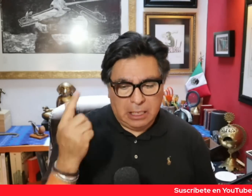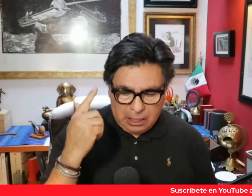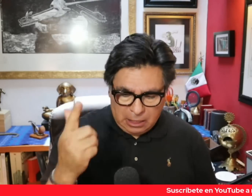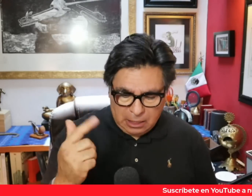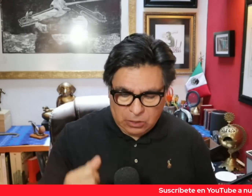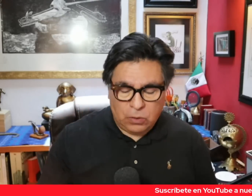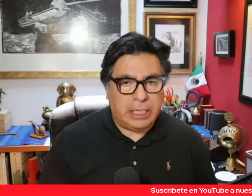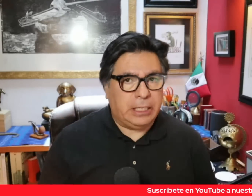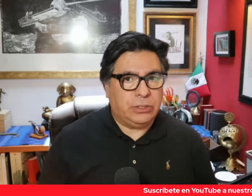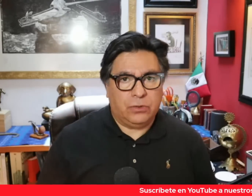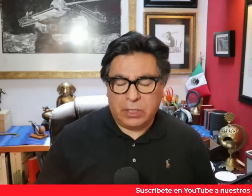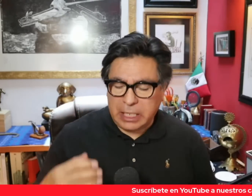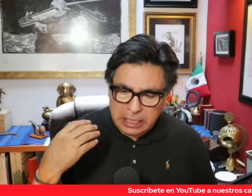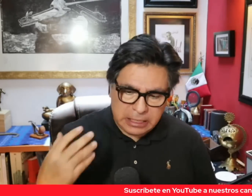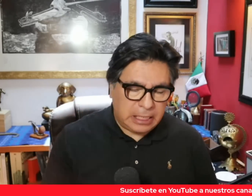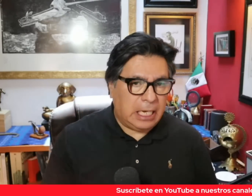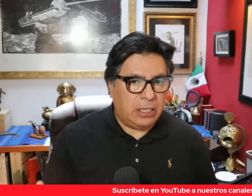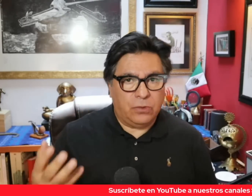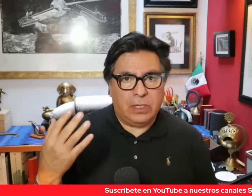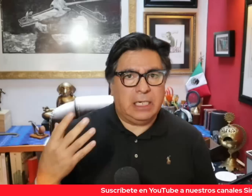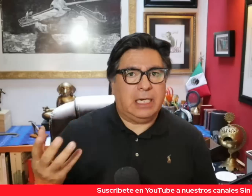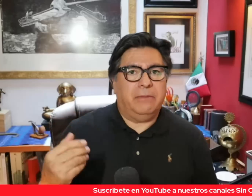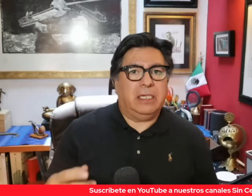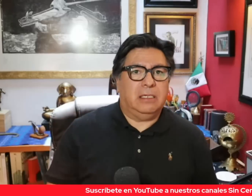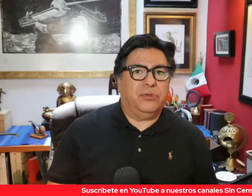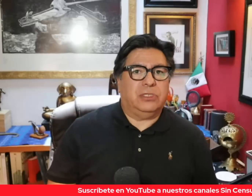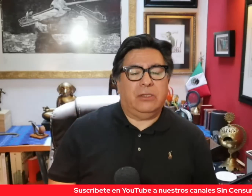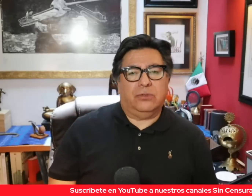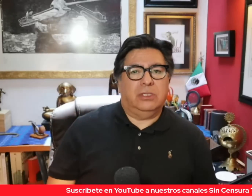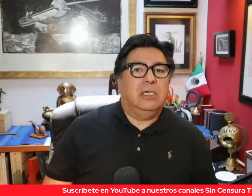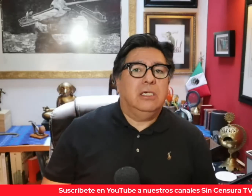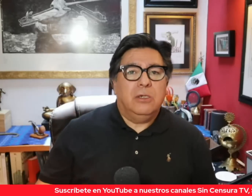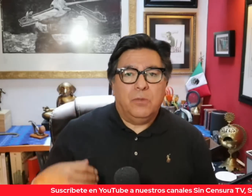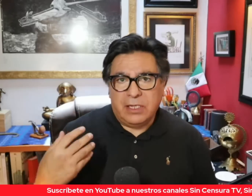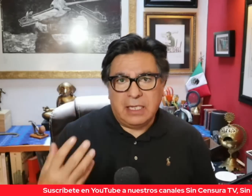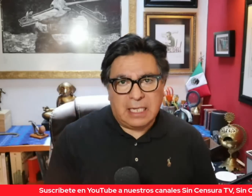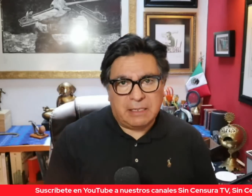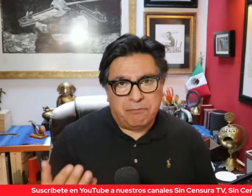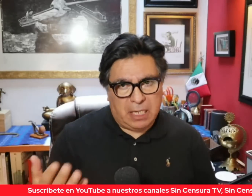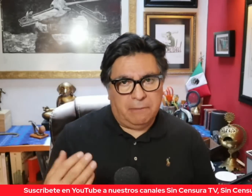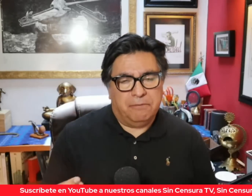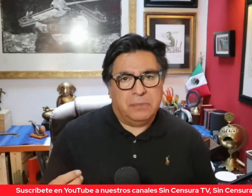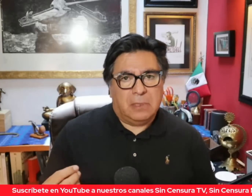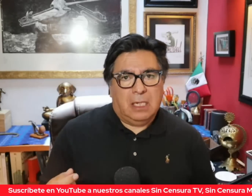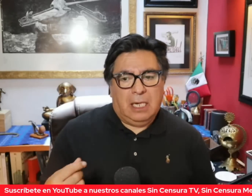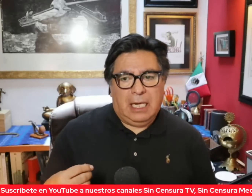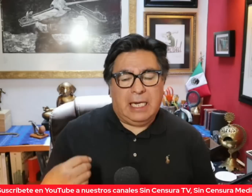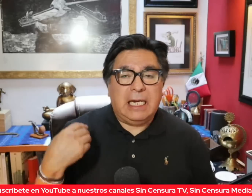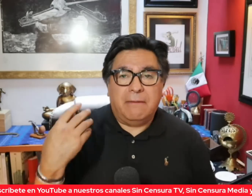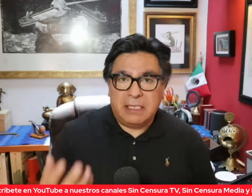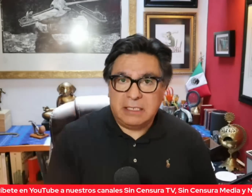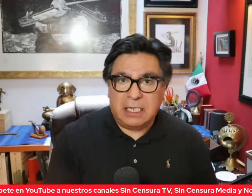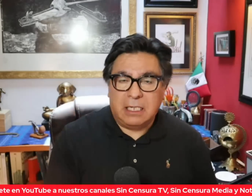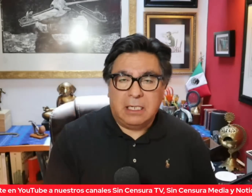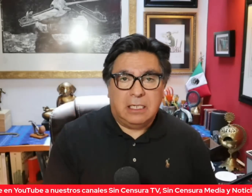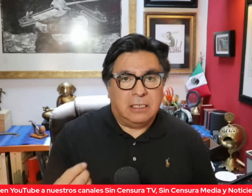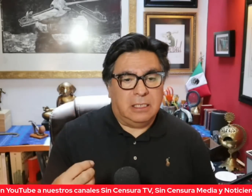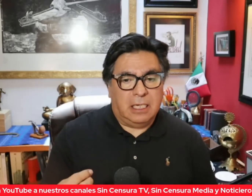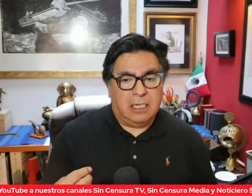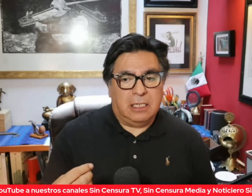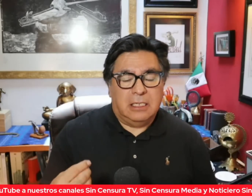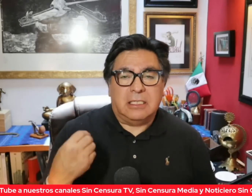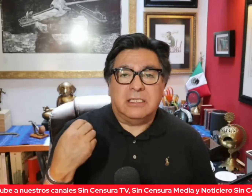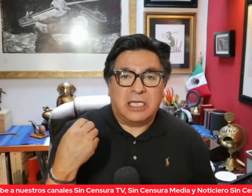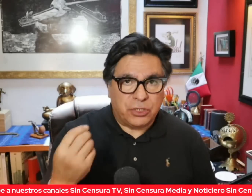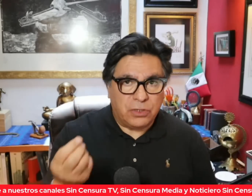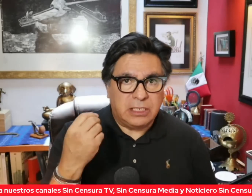en el Congreso, en el Senado, en la Cámara de Diputados, puede dar pie a el avance